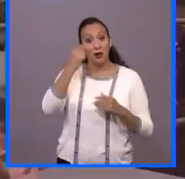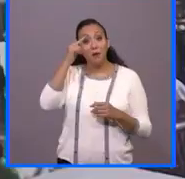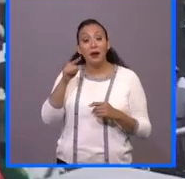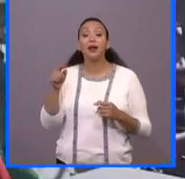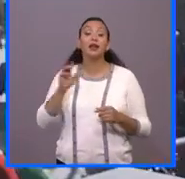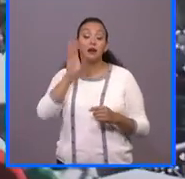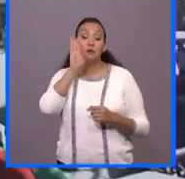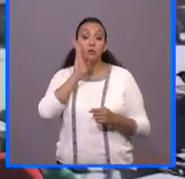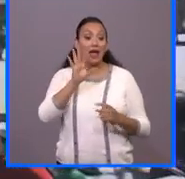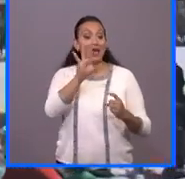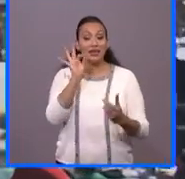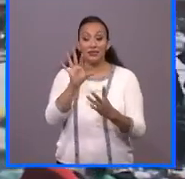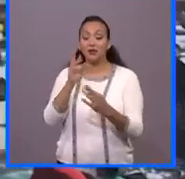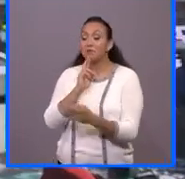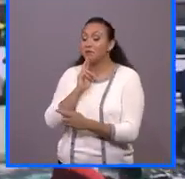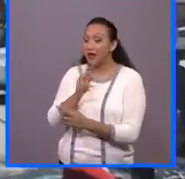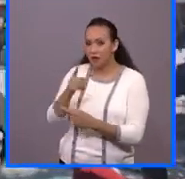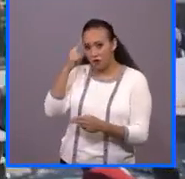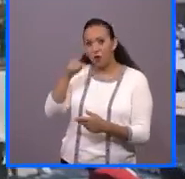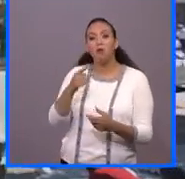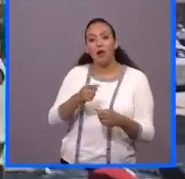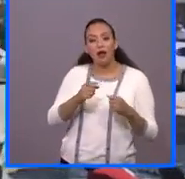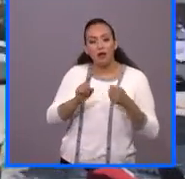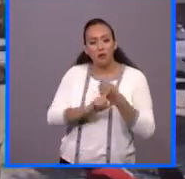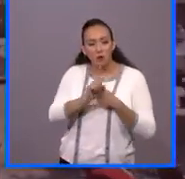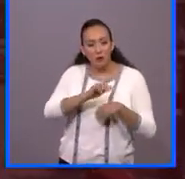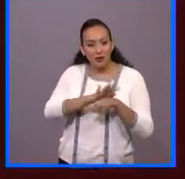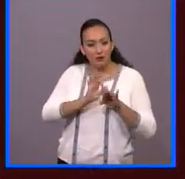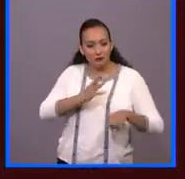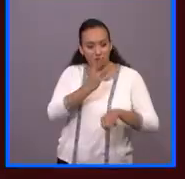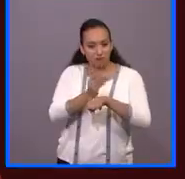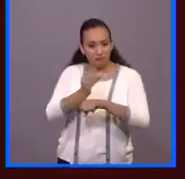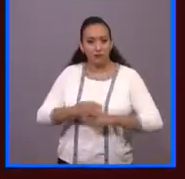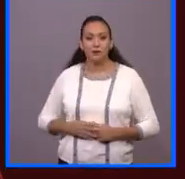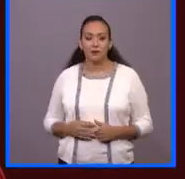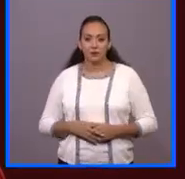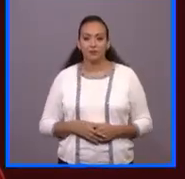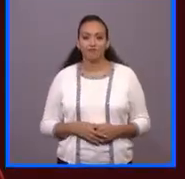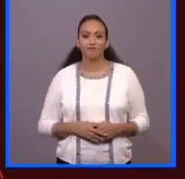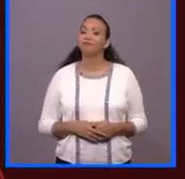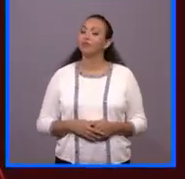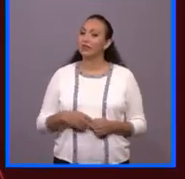casos para que el máximo tribunal resuelva solo los más relevantes. Se tendría que trabajar realmente en